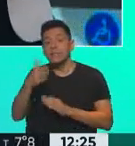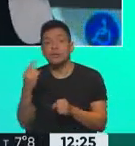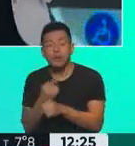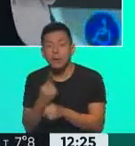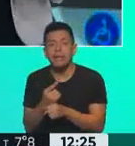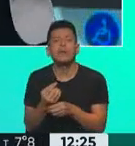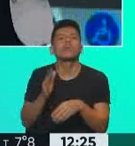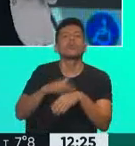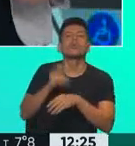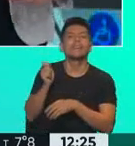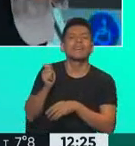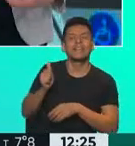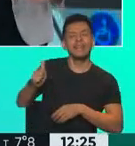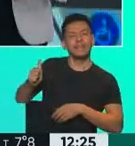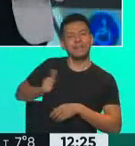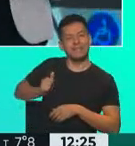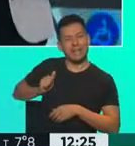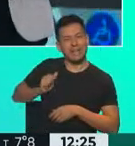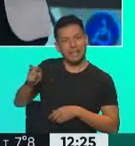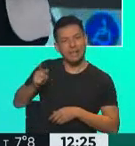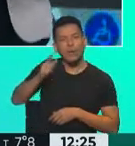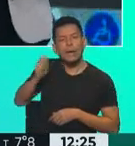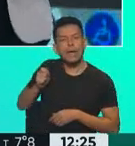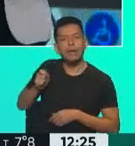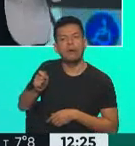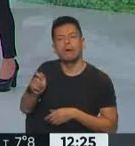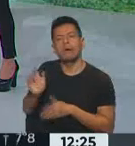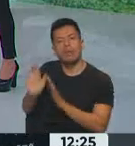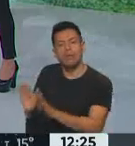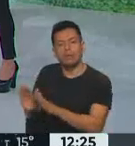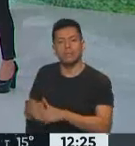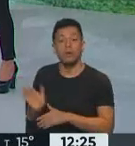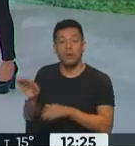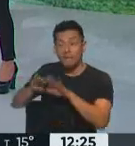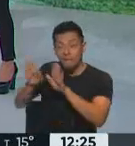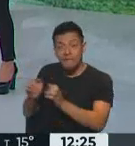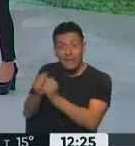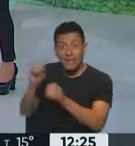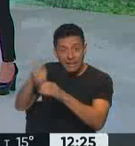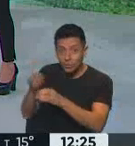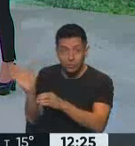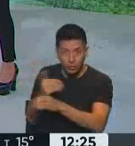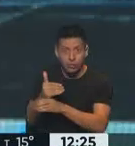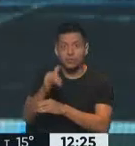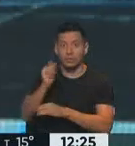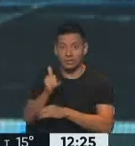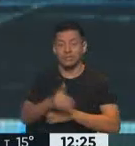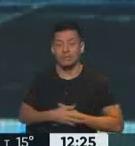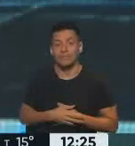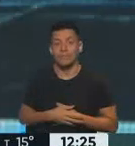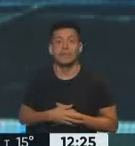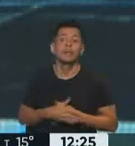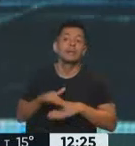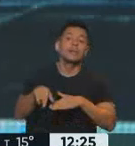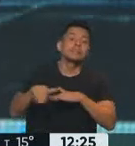milicianos ucranianas los tenían como escudos humanos todos adentro de la fábrica todos adentro de la fábrica bueno también esta situación de que